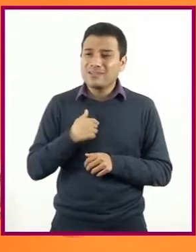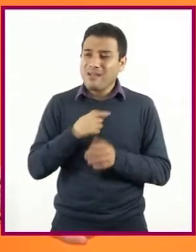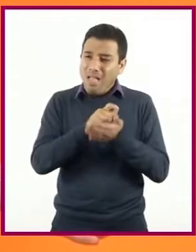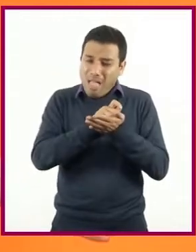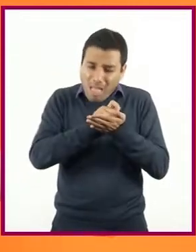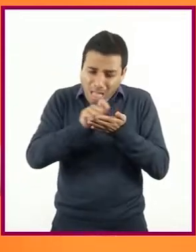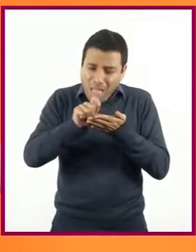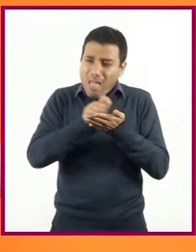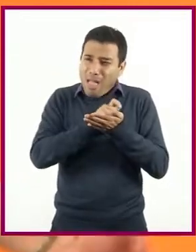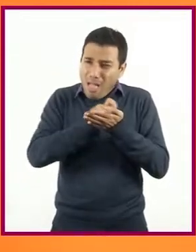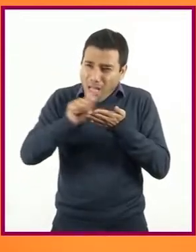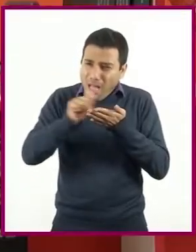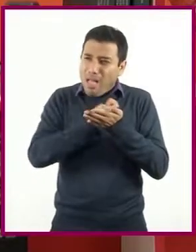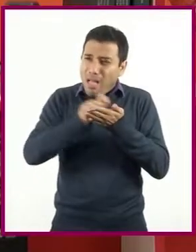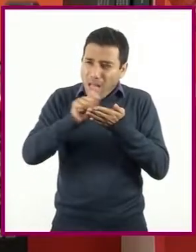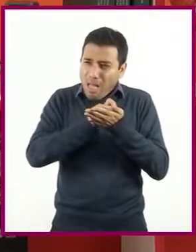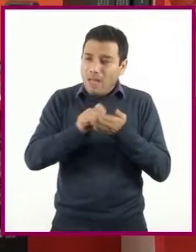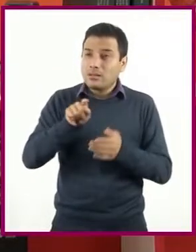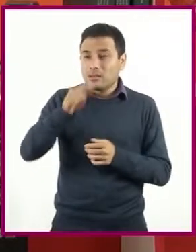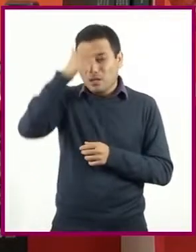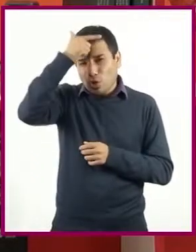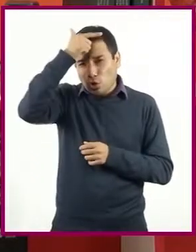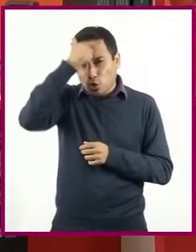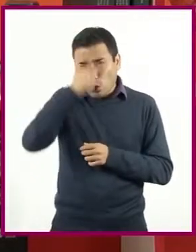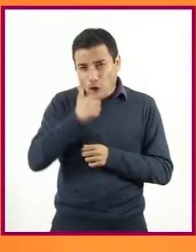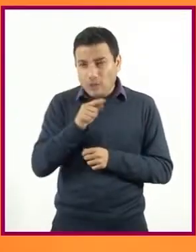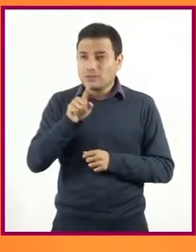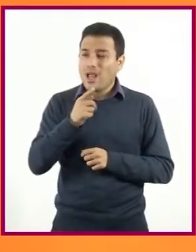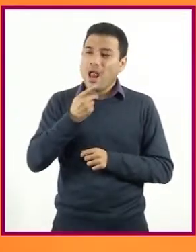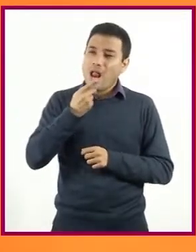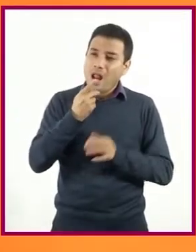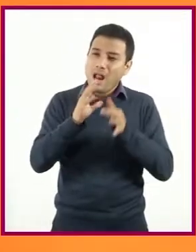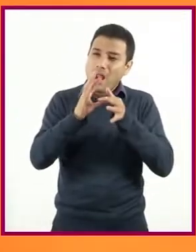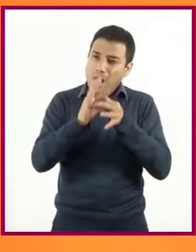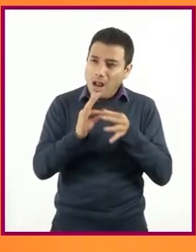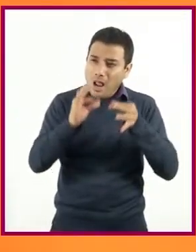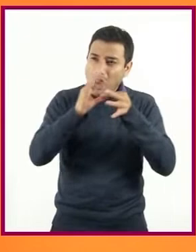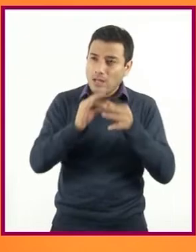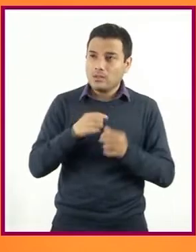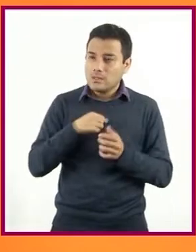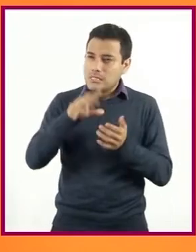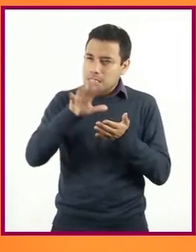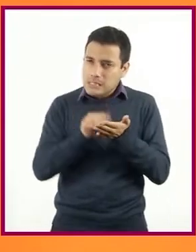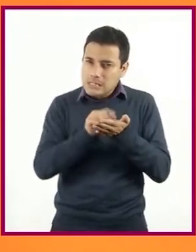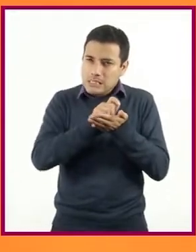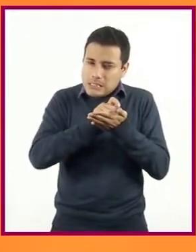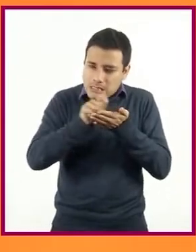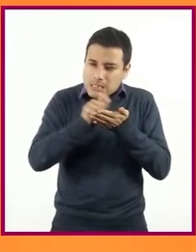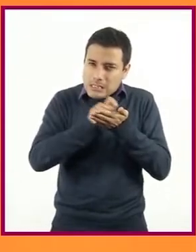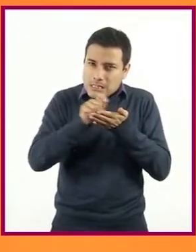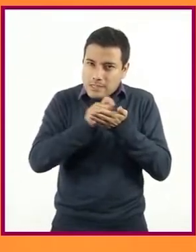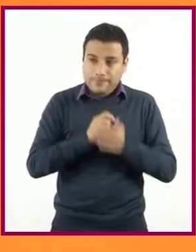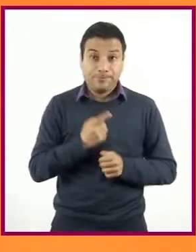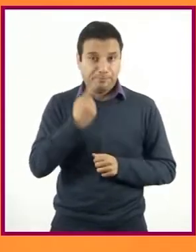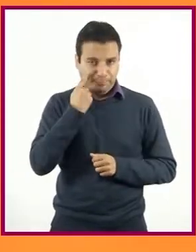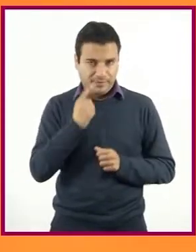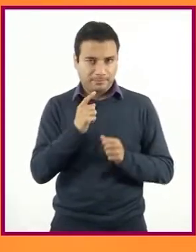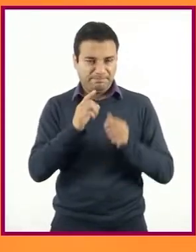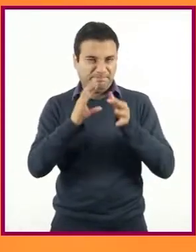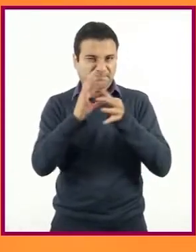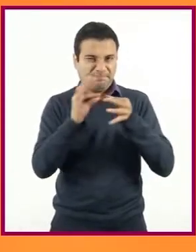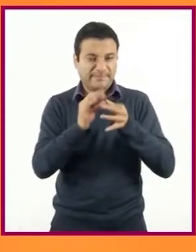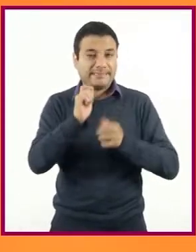noche inspirados y componiendo. Y estuve escribe y escribe. Escuche lo que